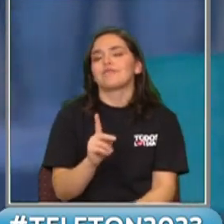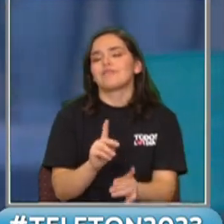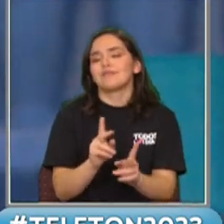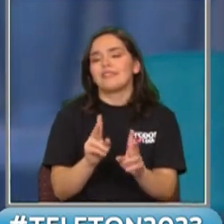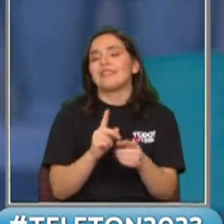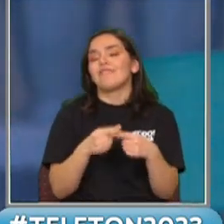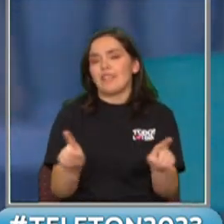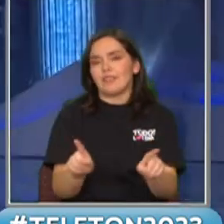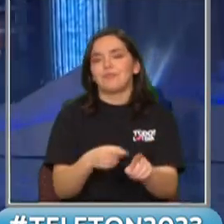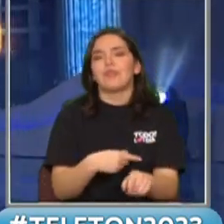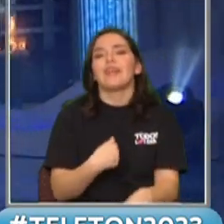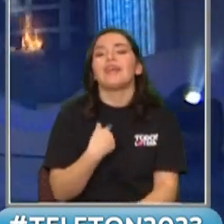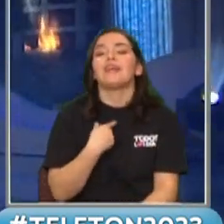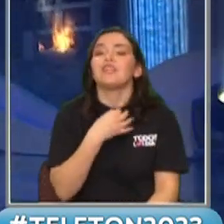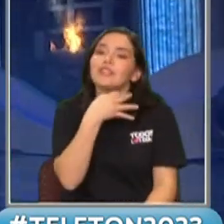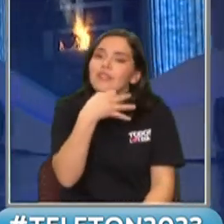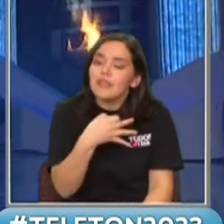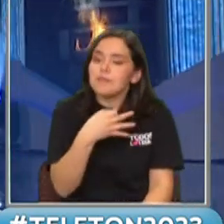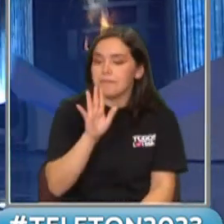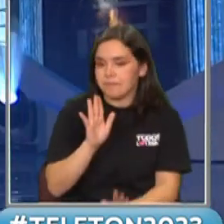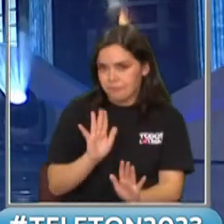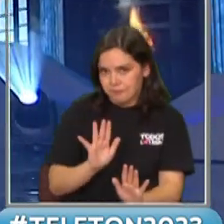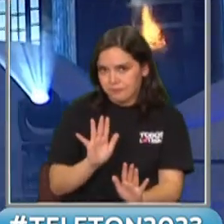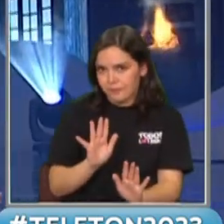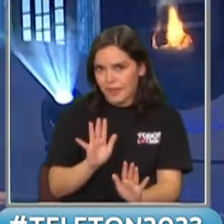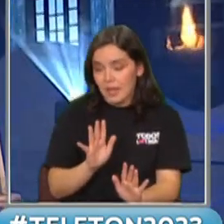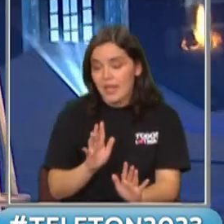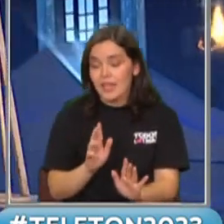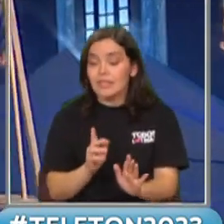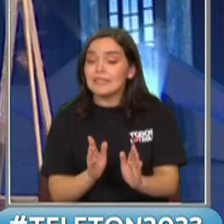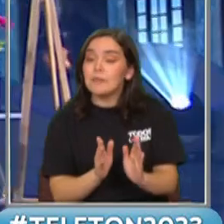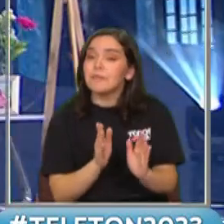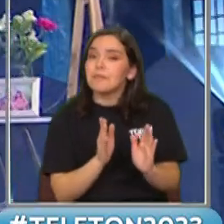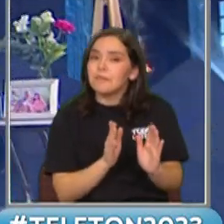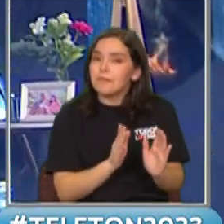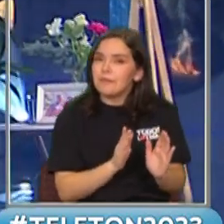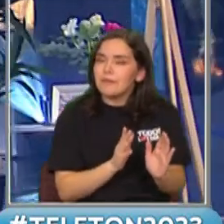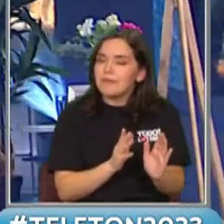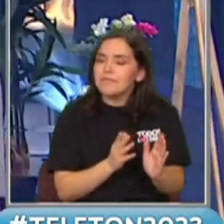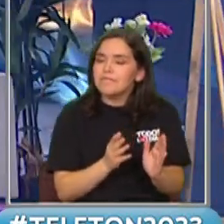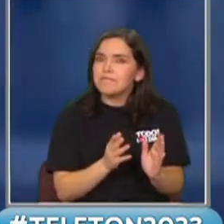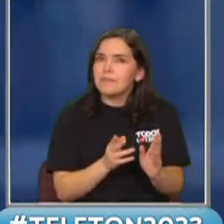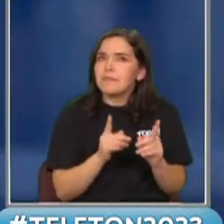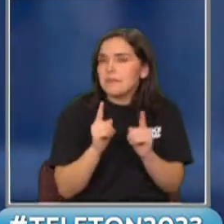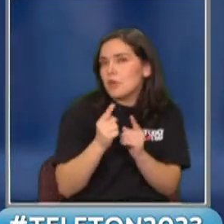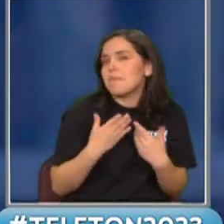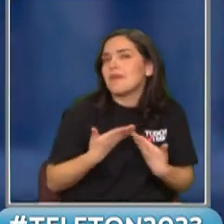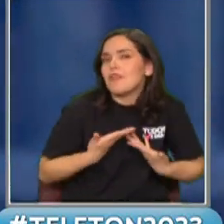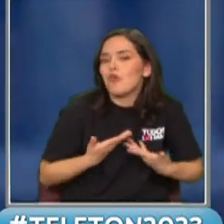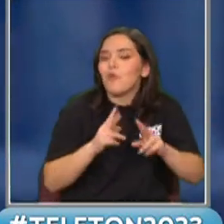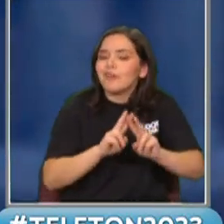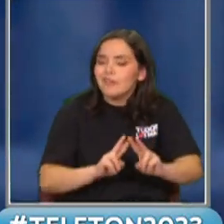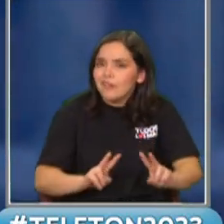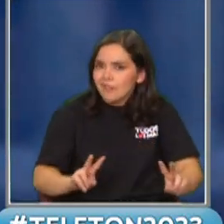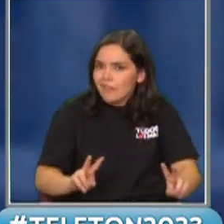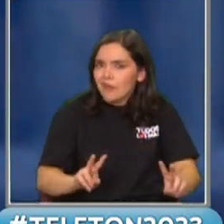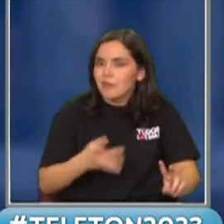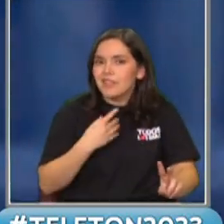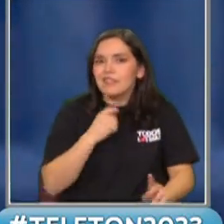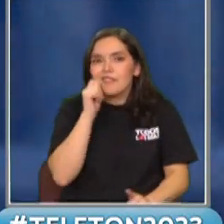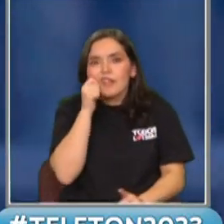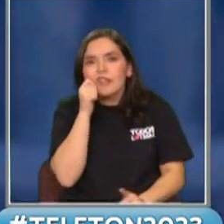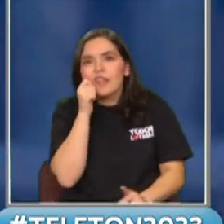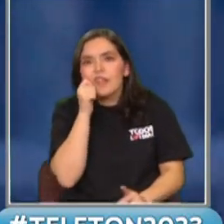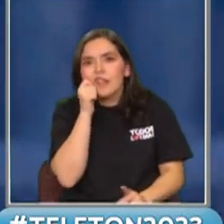dije Bueno ella le dije mira Por una parte sabé que me dio tranquilidad me dio tanta tranquilidad porque quiere decir que el